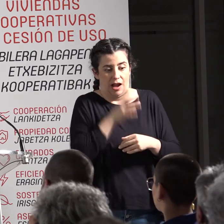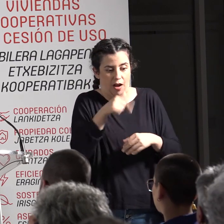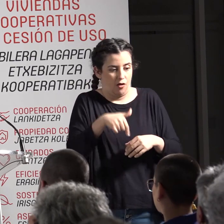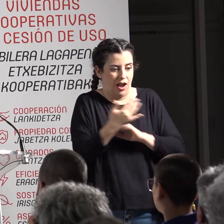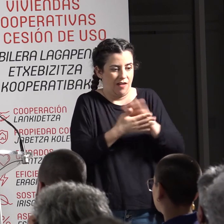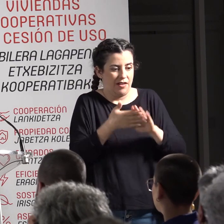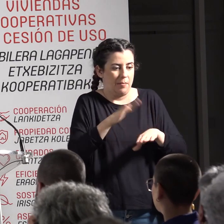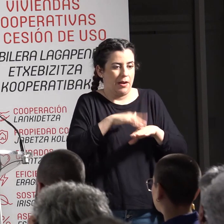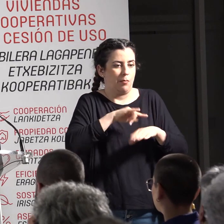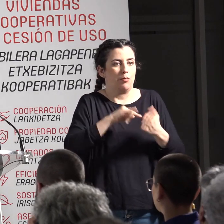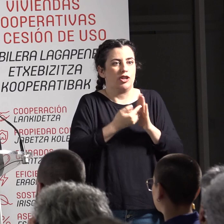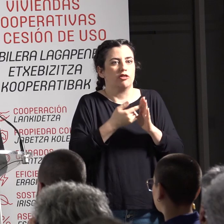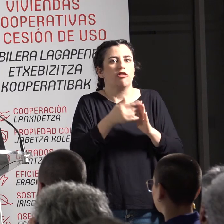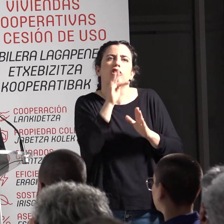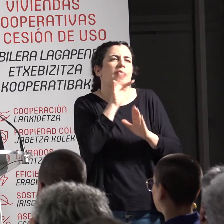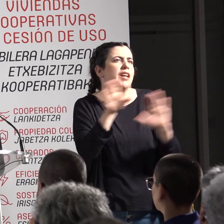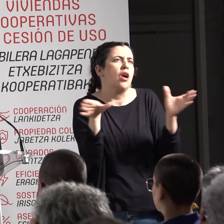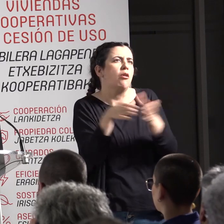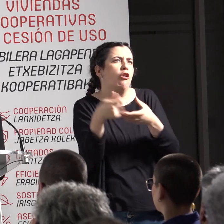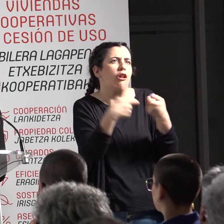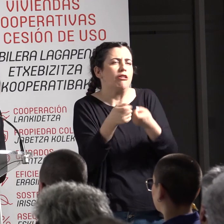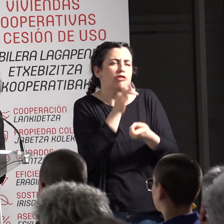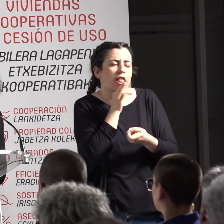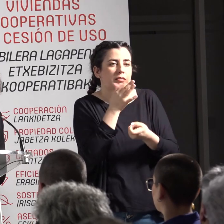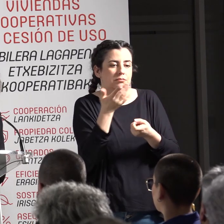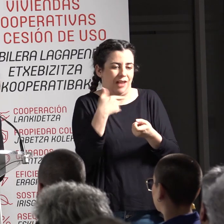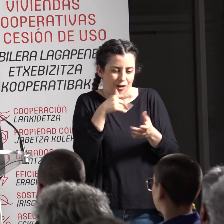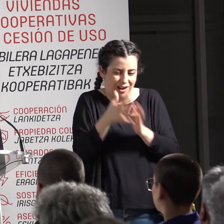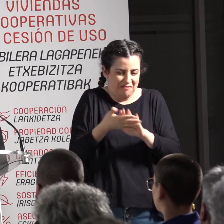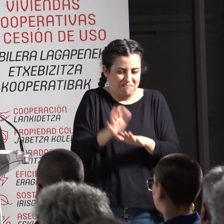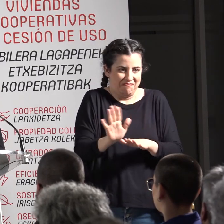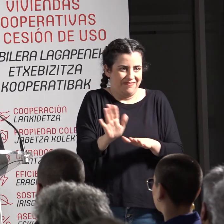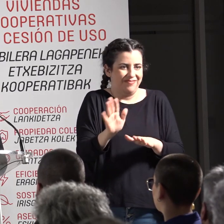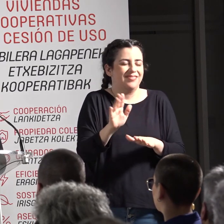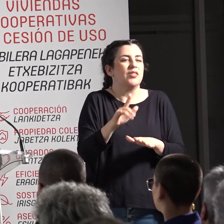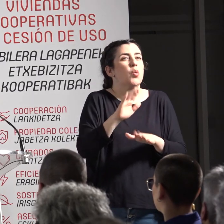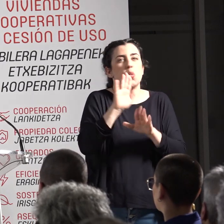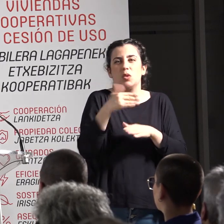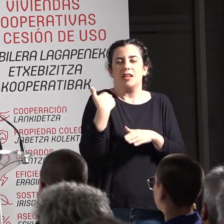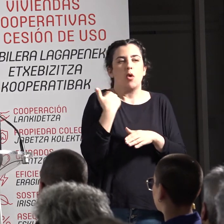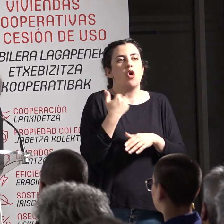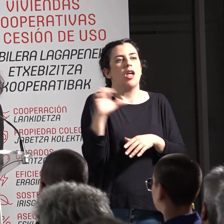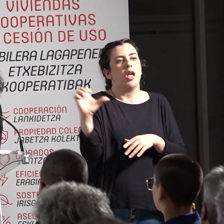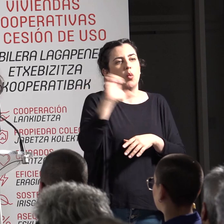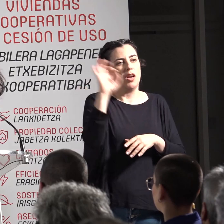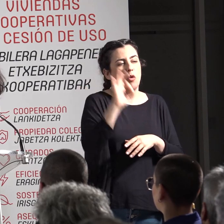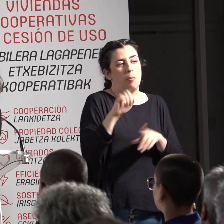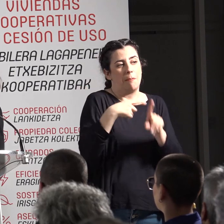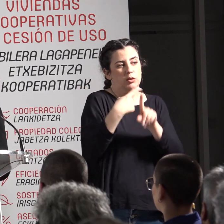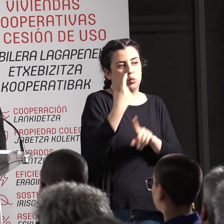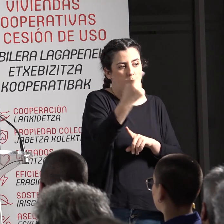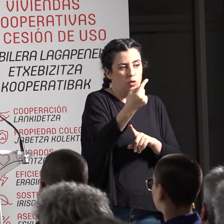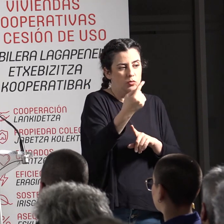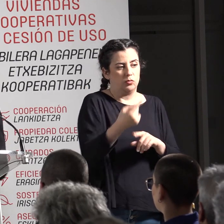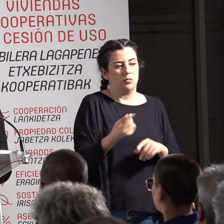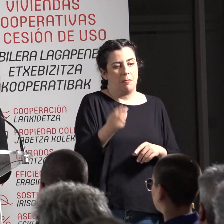tiene ni el grupo cerrado. Os puedo decir que el último que se ha financiado ha sido un Euribor más uno, por tener ahí